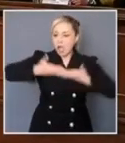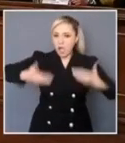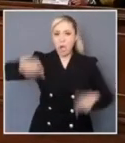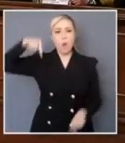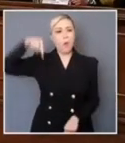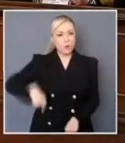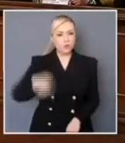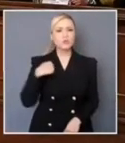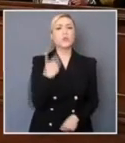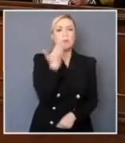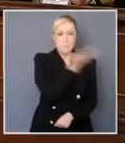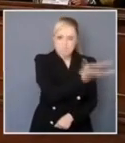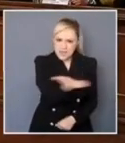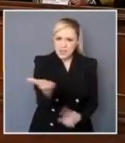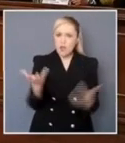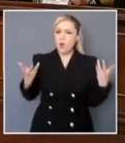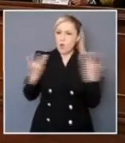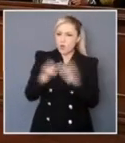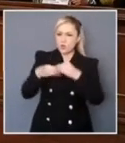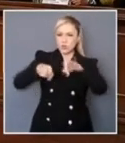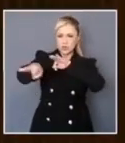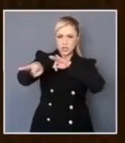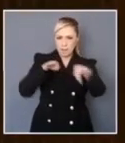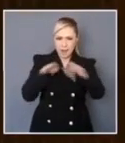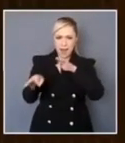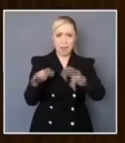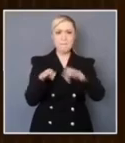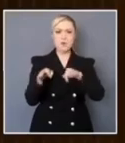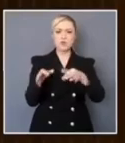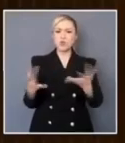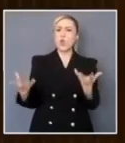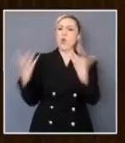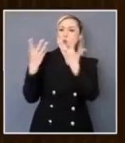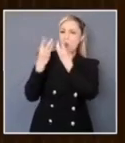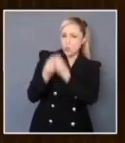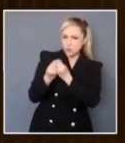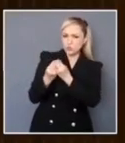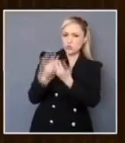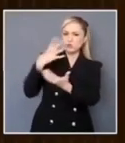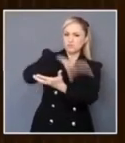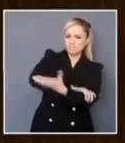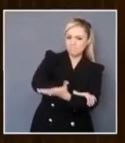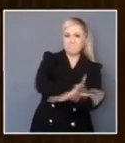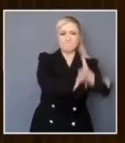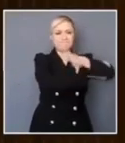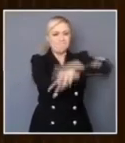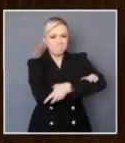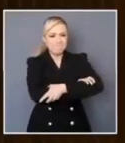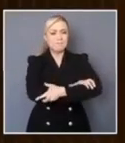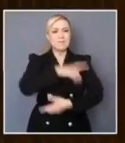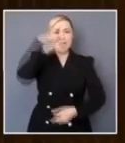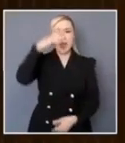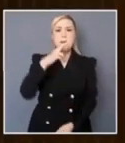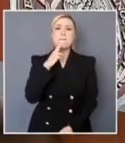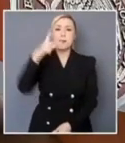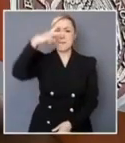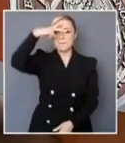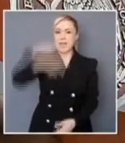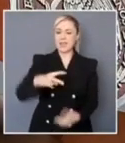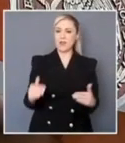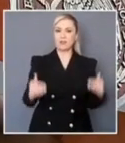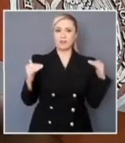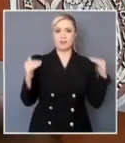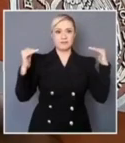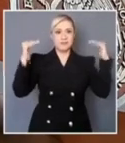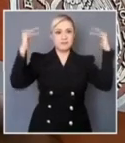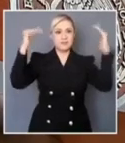trabajemos hombro con hombro por el bien de nuestro país, para dar ejemplo de que en